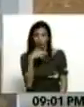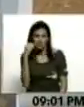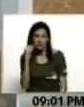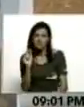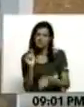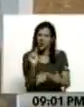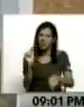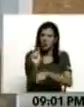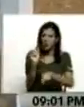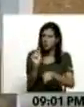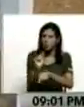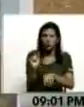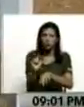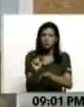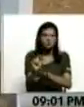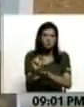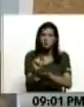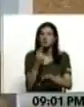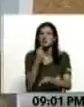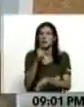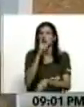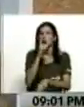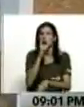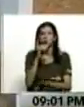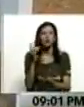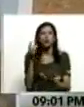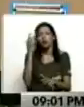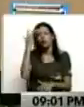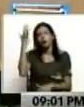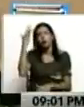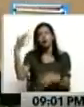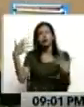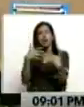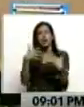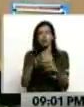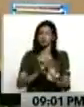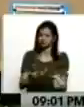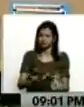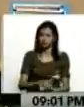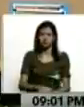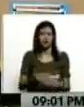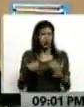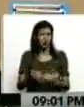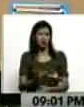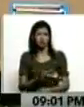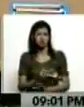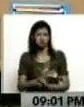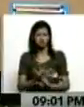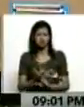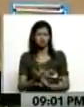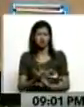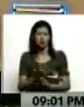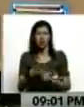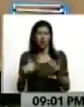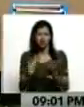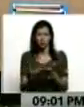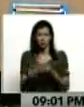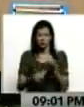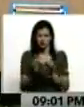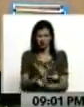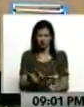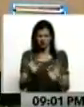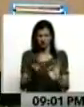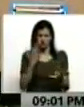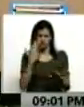dardos que lanzó capriles a maduro por su guerra imaginaria bueno capriles no lanza nada a estas alturas